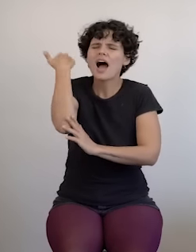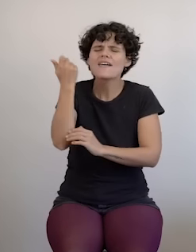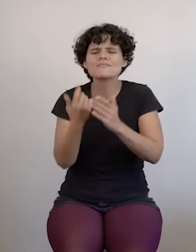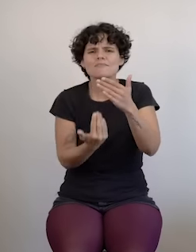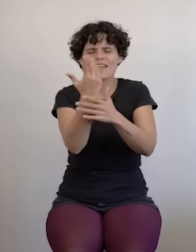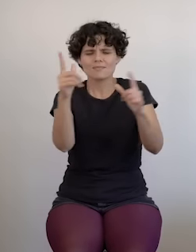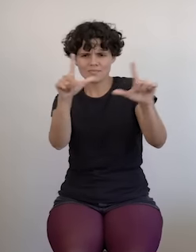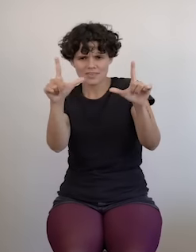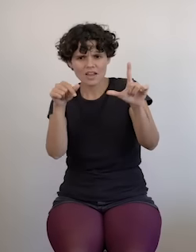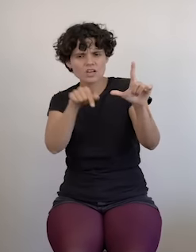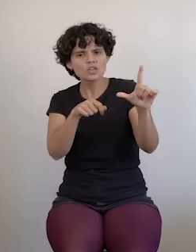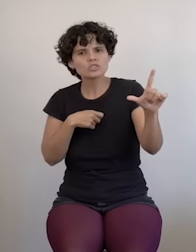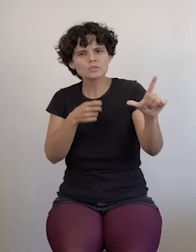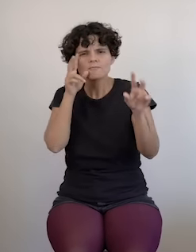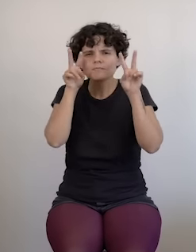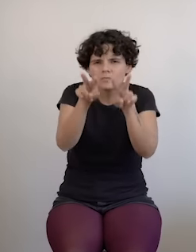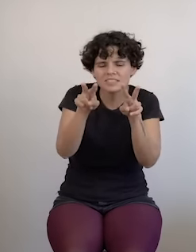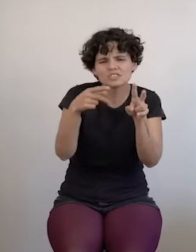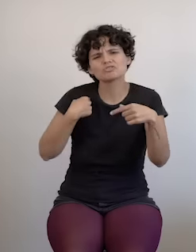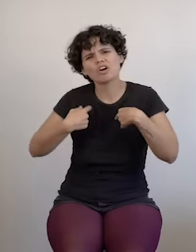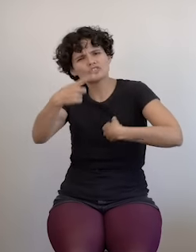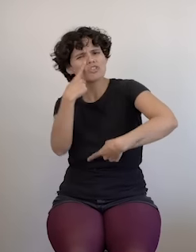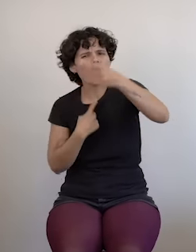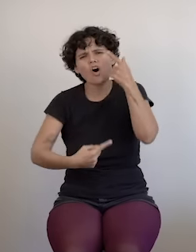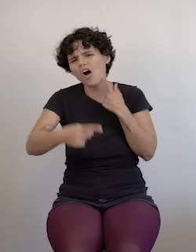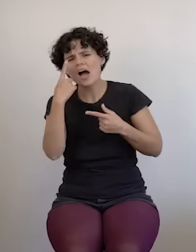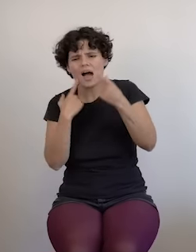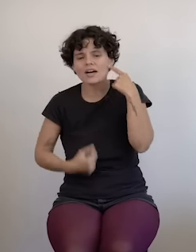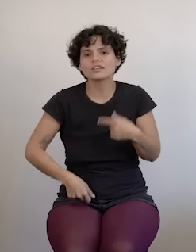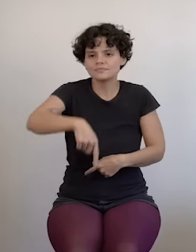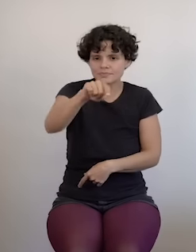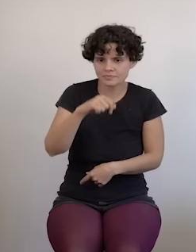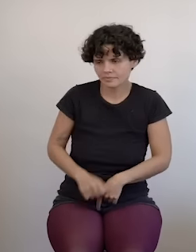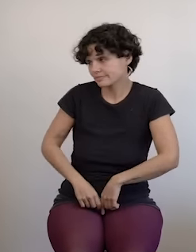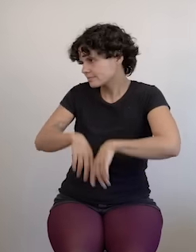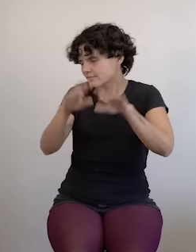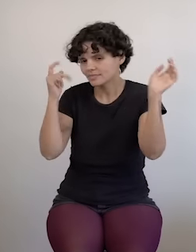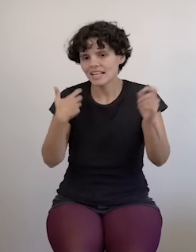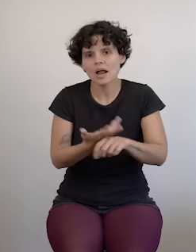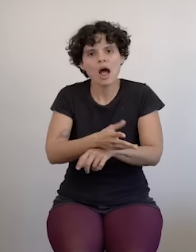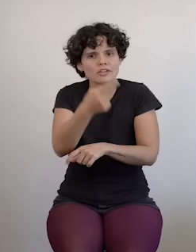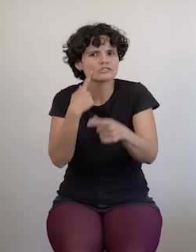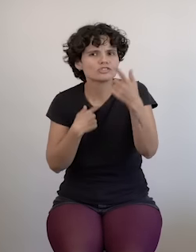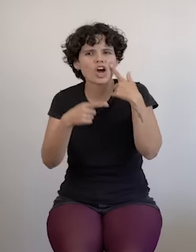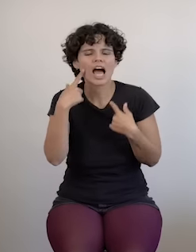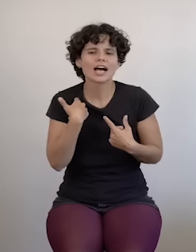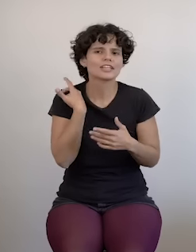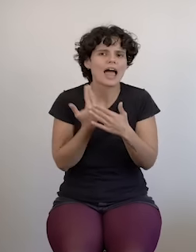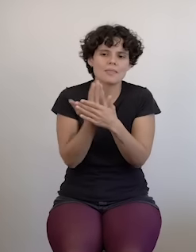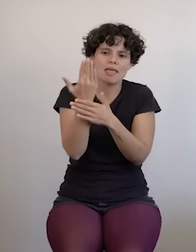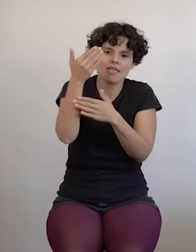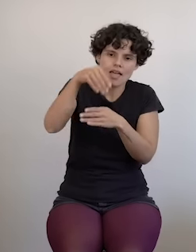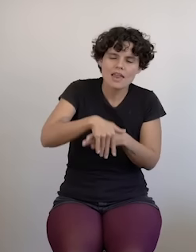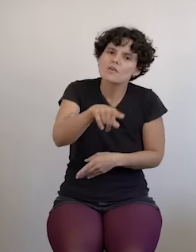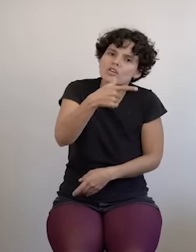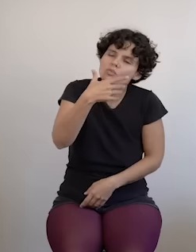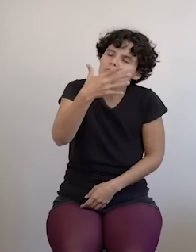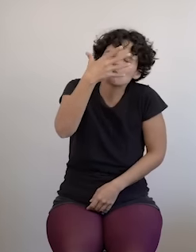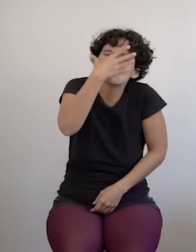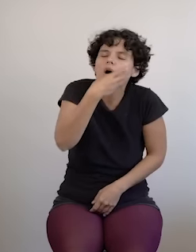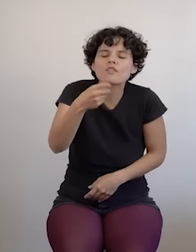matinal y te fuiste a llorar, me hiciste llorar toda la mañana, weón. Ay, lloró. Lloró, con vos llorando, llora acá. Pero puta, qué bonita esa